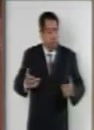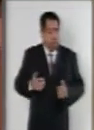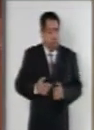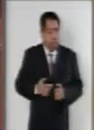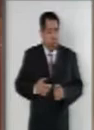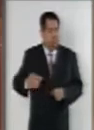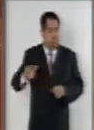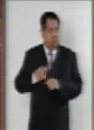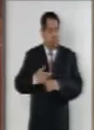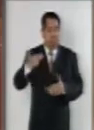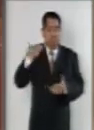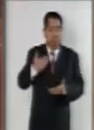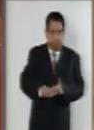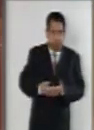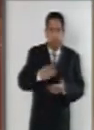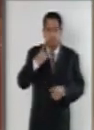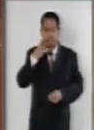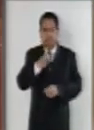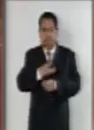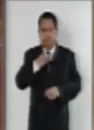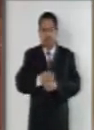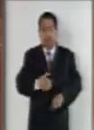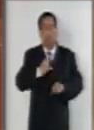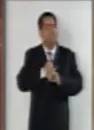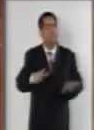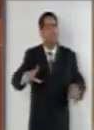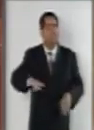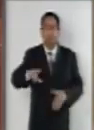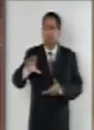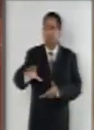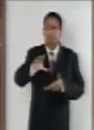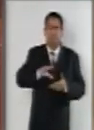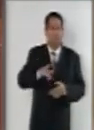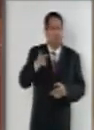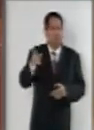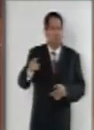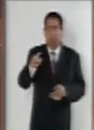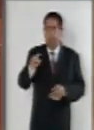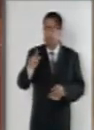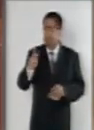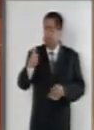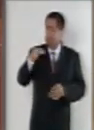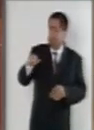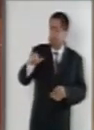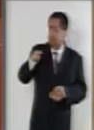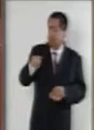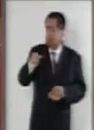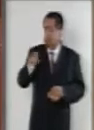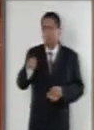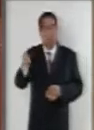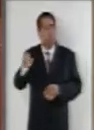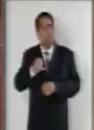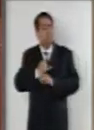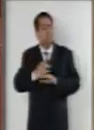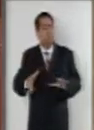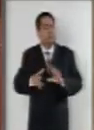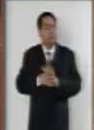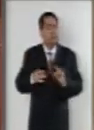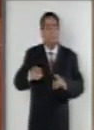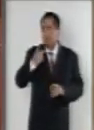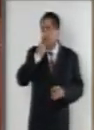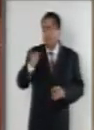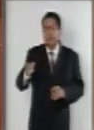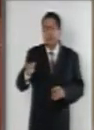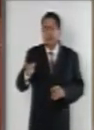llegó el tercer informe de gobierno y Enrique Peña Nieto en ese informe anuncia que